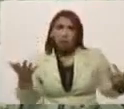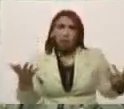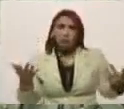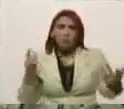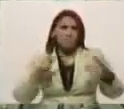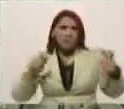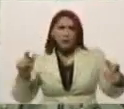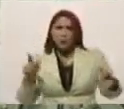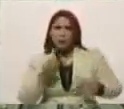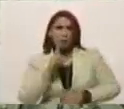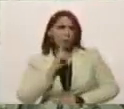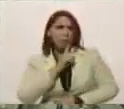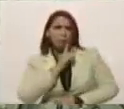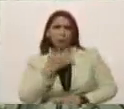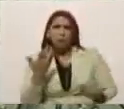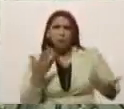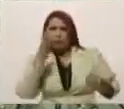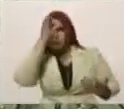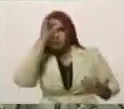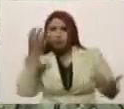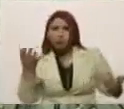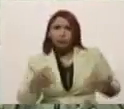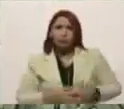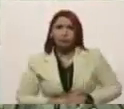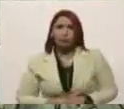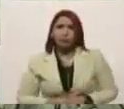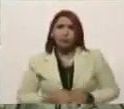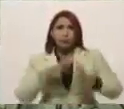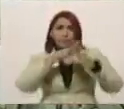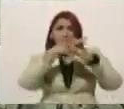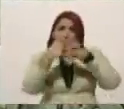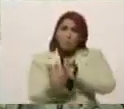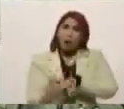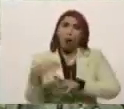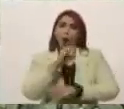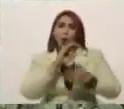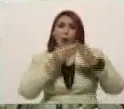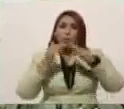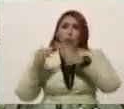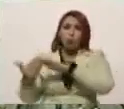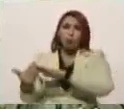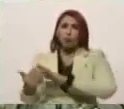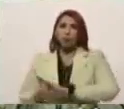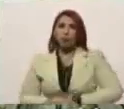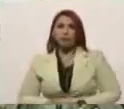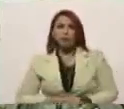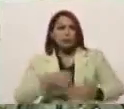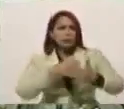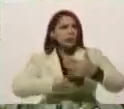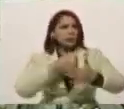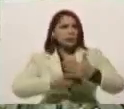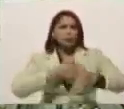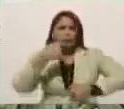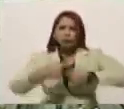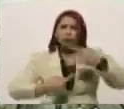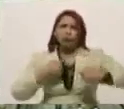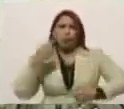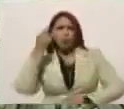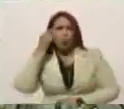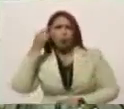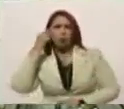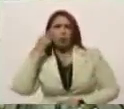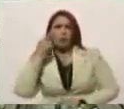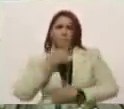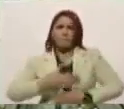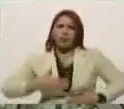gente anónima, que en su barrio y en su comunidad lucha por el bienestar